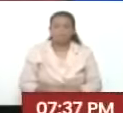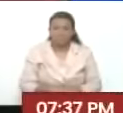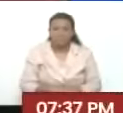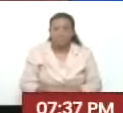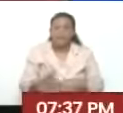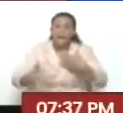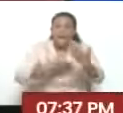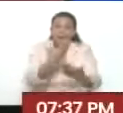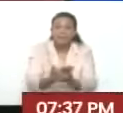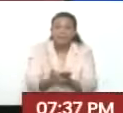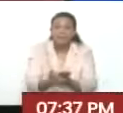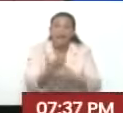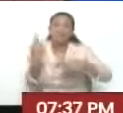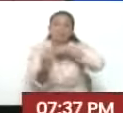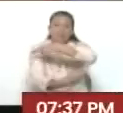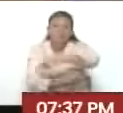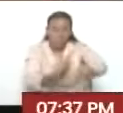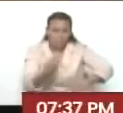hasta que llegó